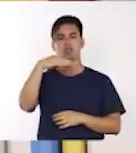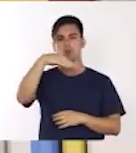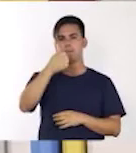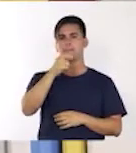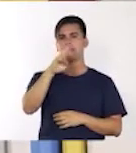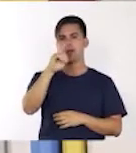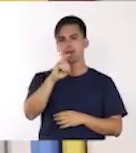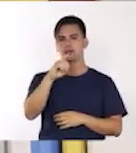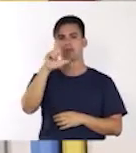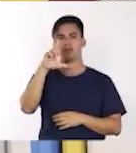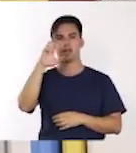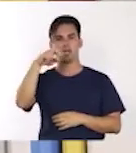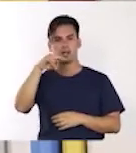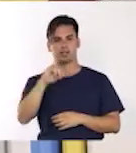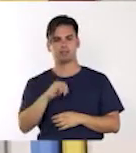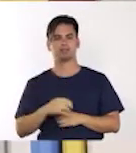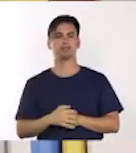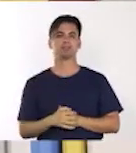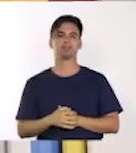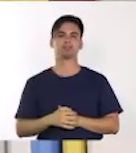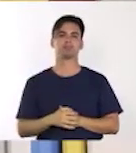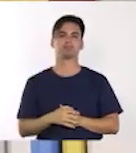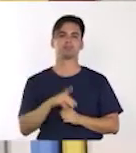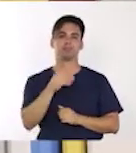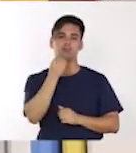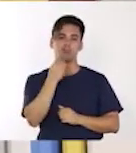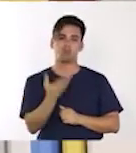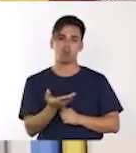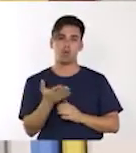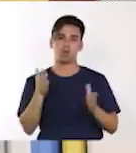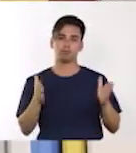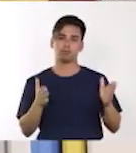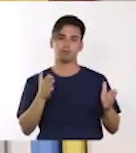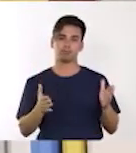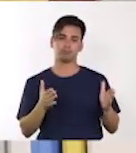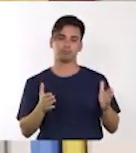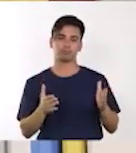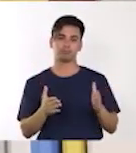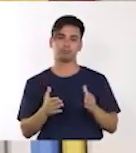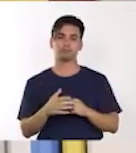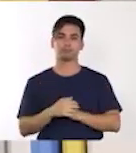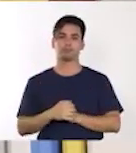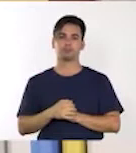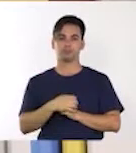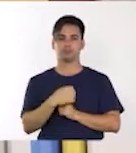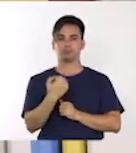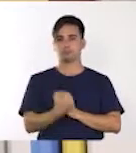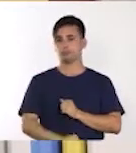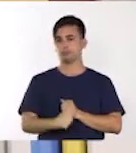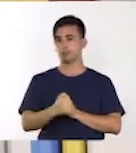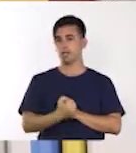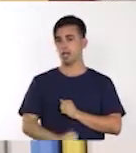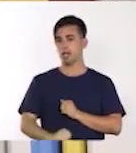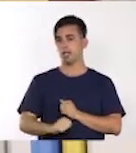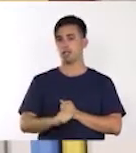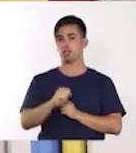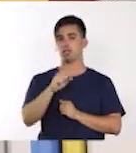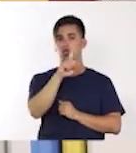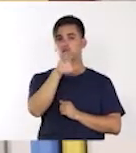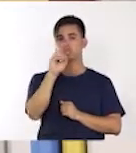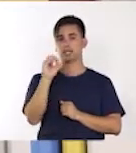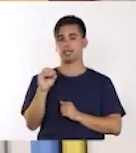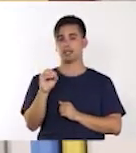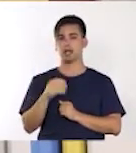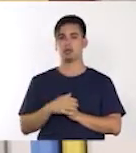el marxismo-leninismo. Aquí ustedes pueden abordar la época desde la generación del